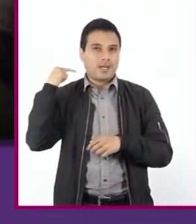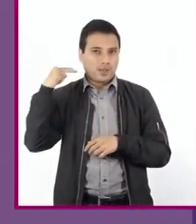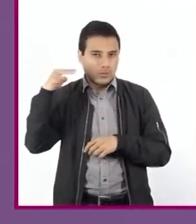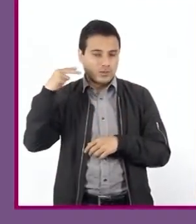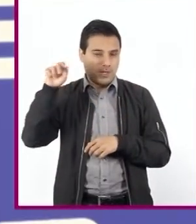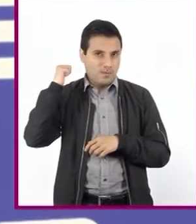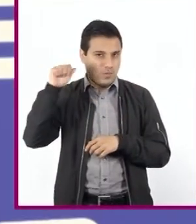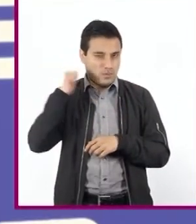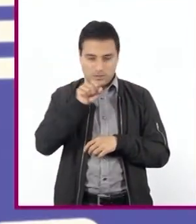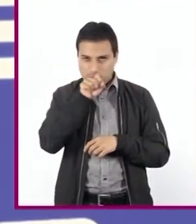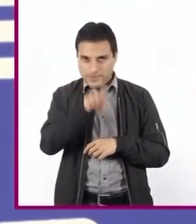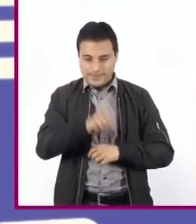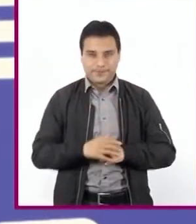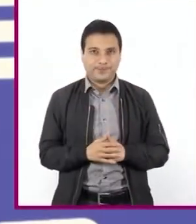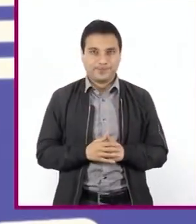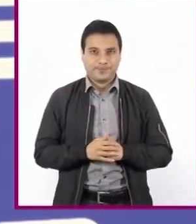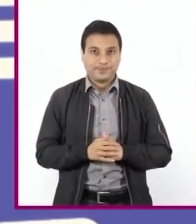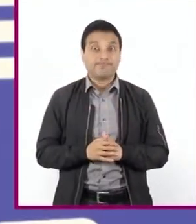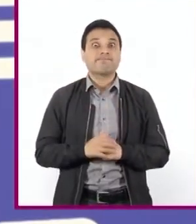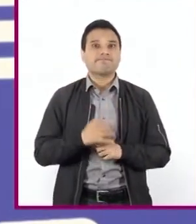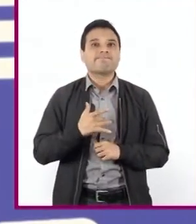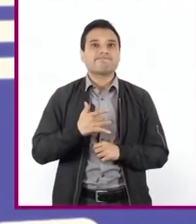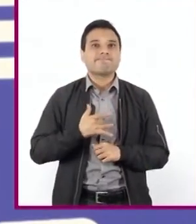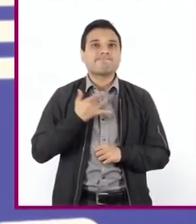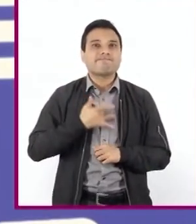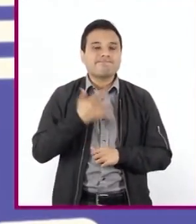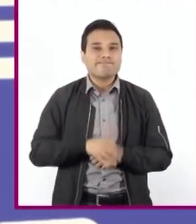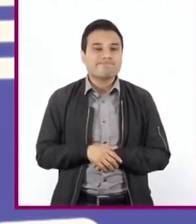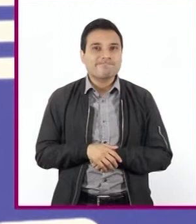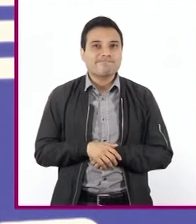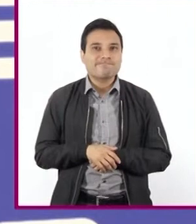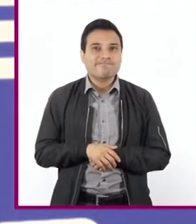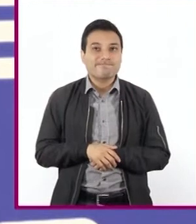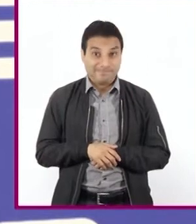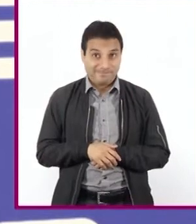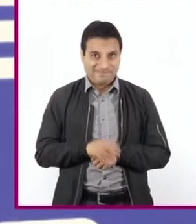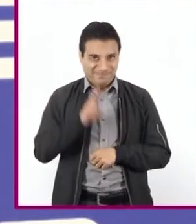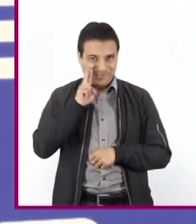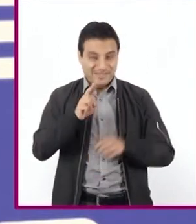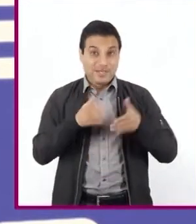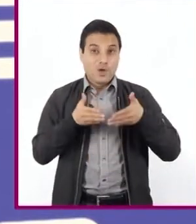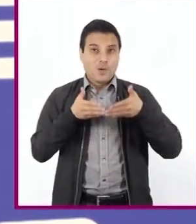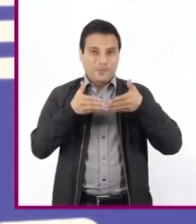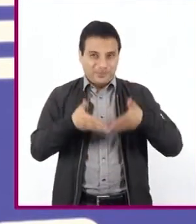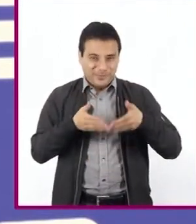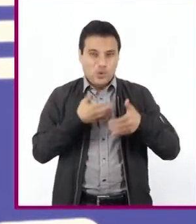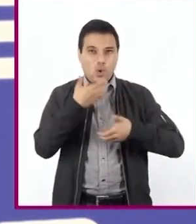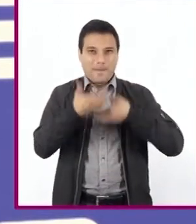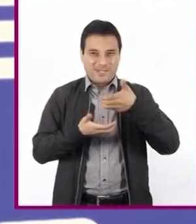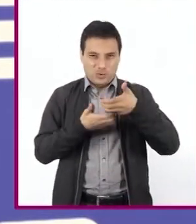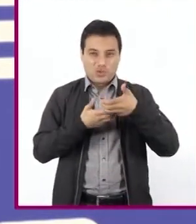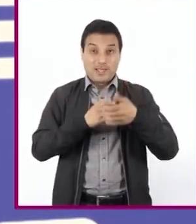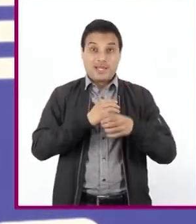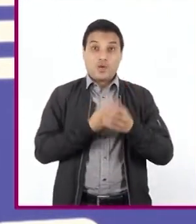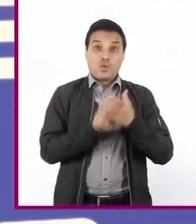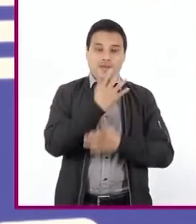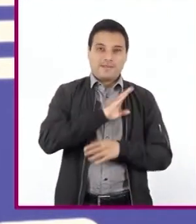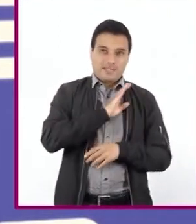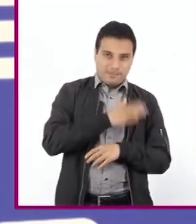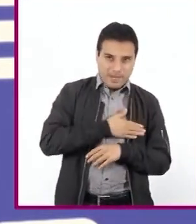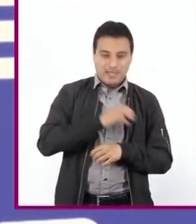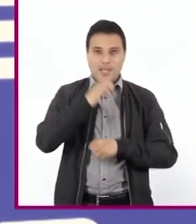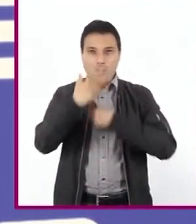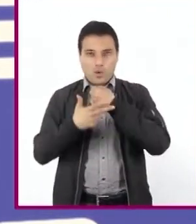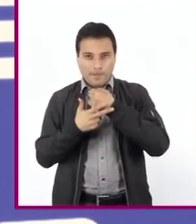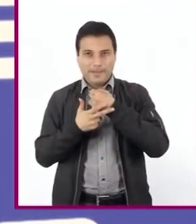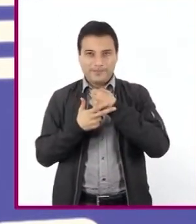Acapulco. ¿Qué les pareció? ¿Sabían que el comercio marítimo de Nueva España con Europa y Asia es considerado